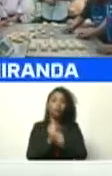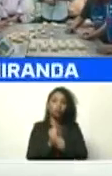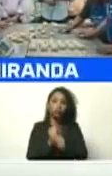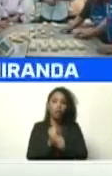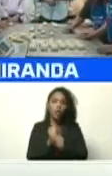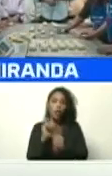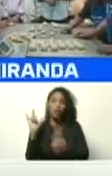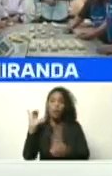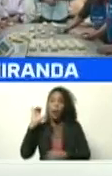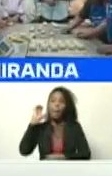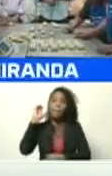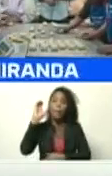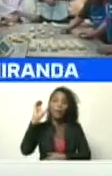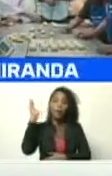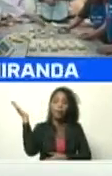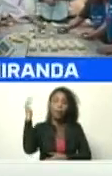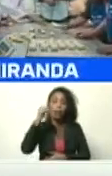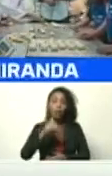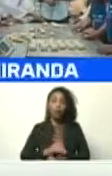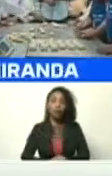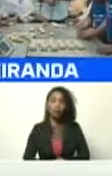de vuelta a la patria, le dijo.